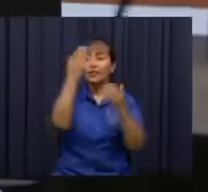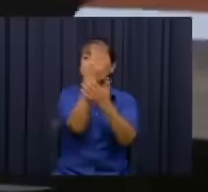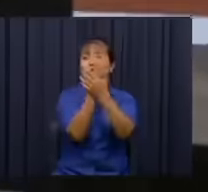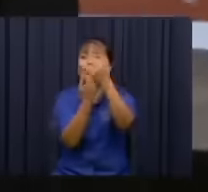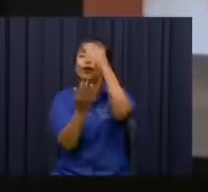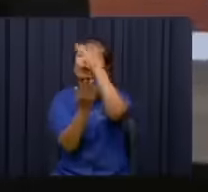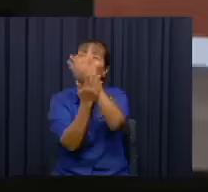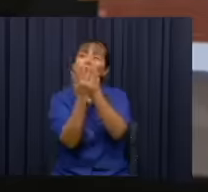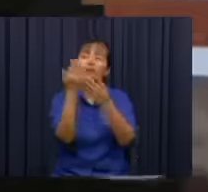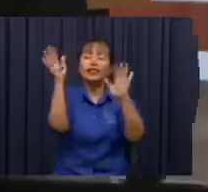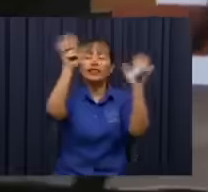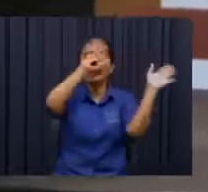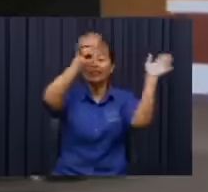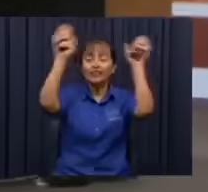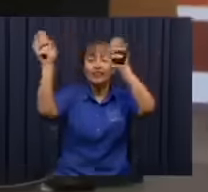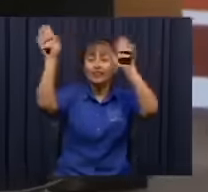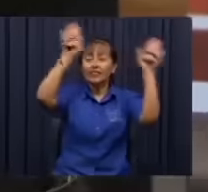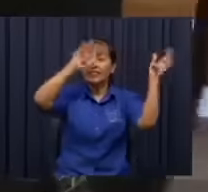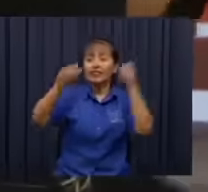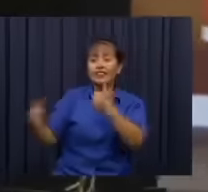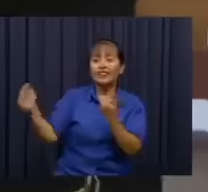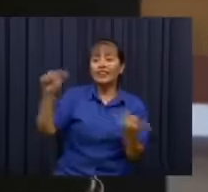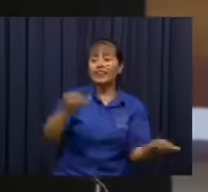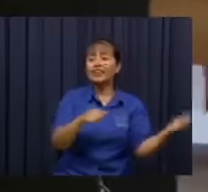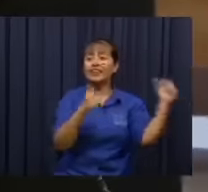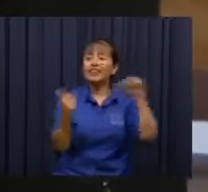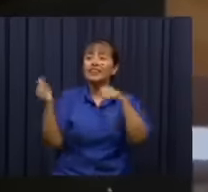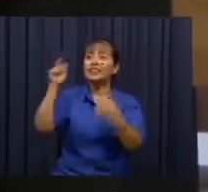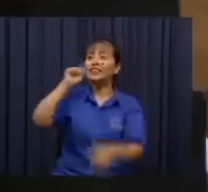Traigo mis manos llenas a ti,